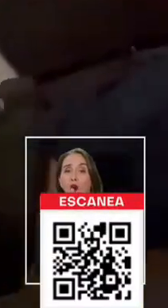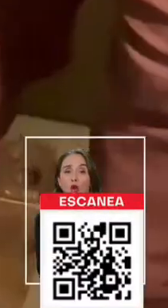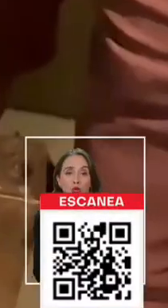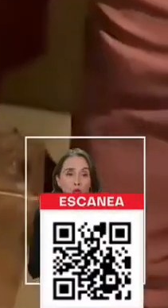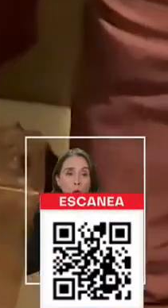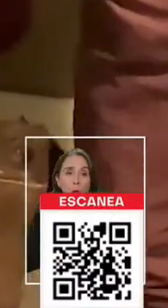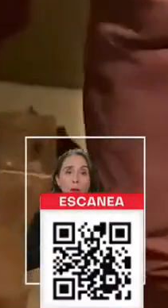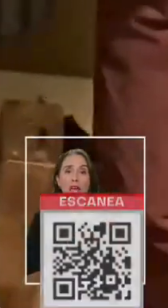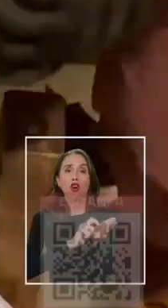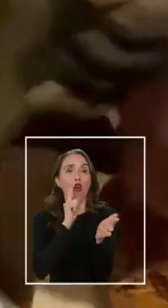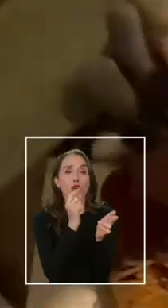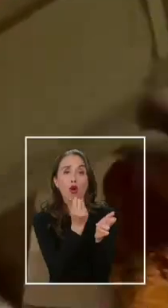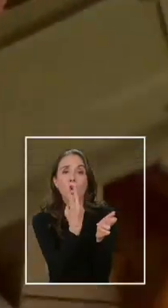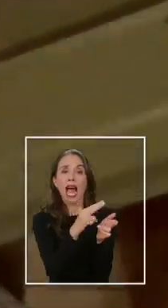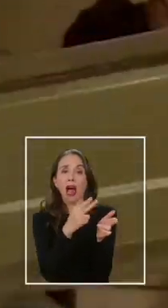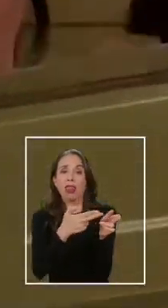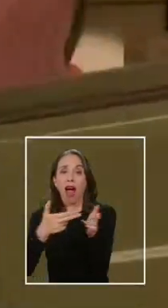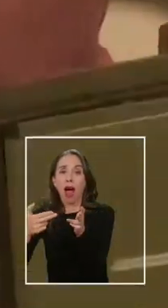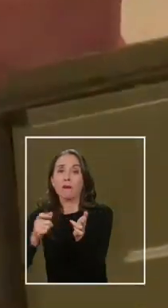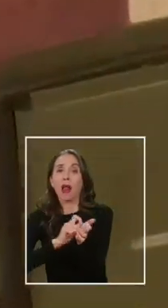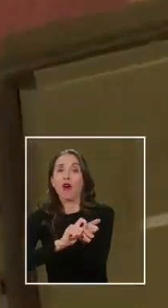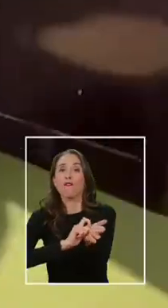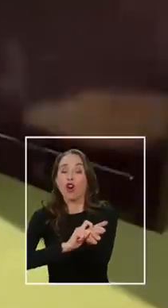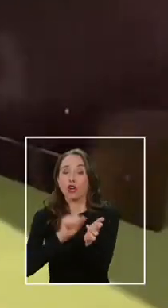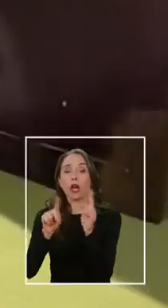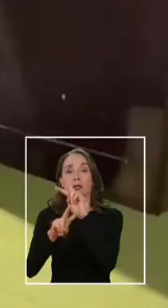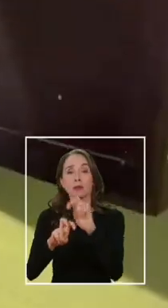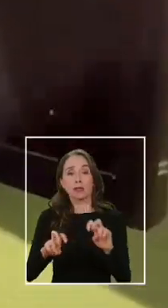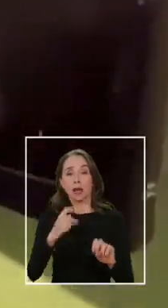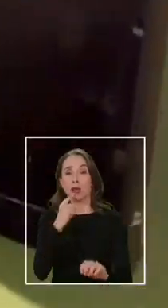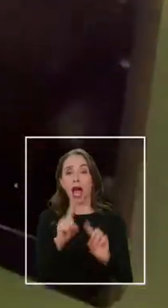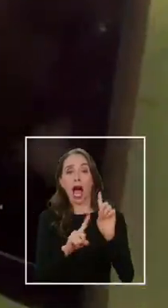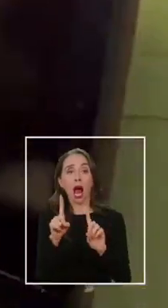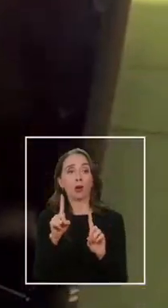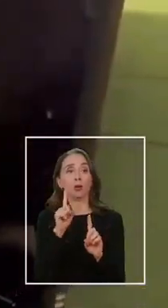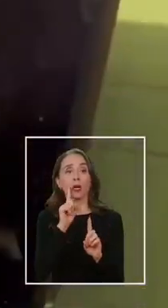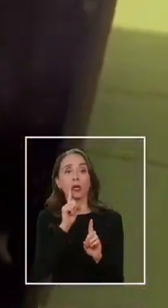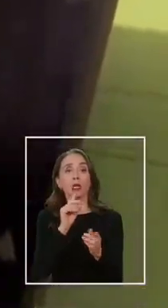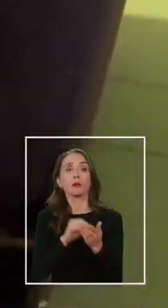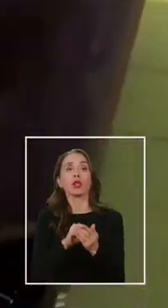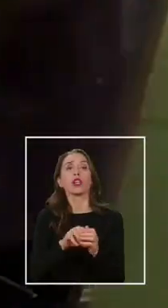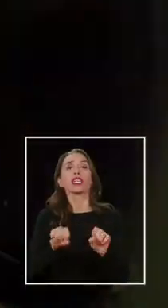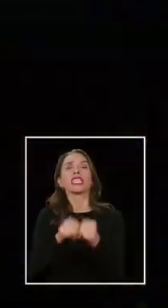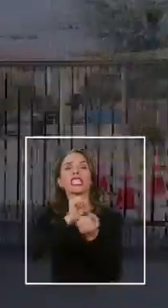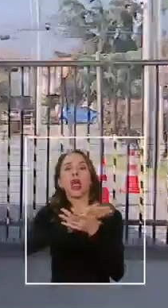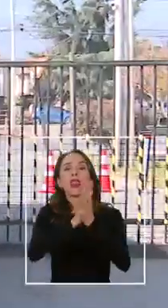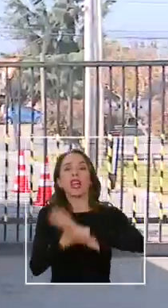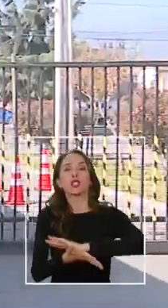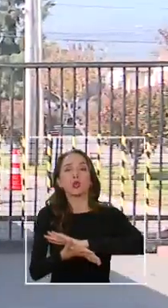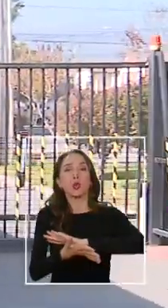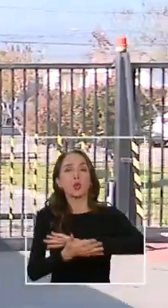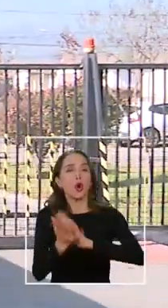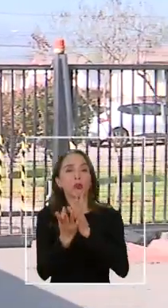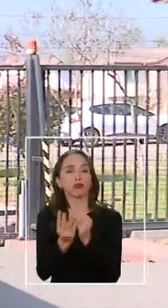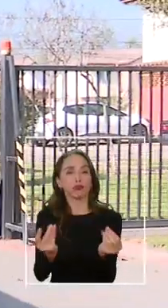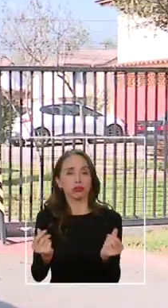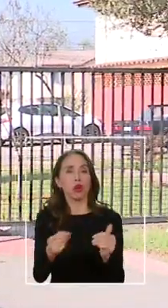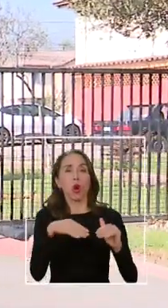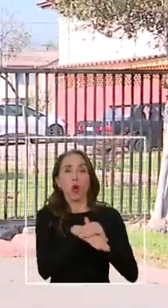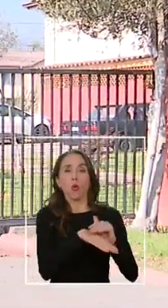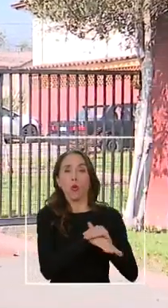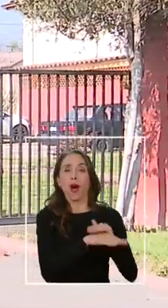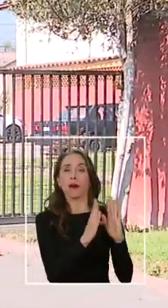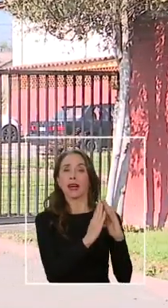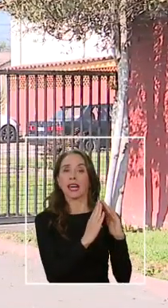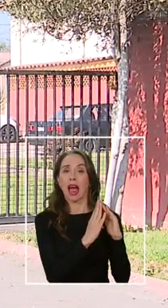serie estaban borrados. Según los investigadores, algunas incluso figuraban como destruidas. Así eran almacenadas en